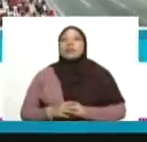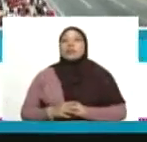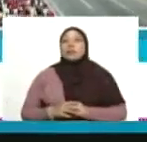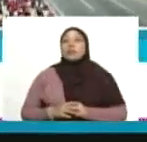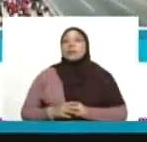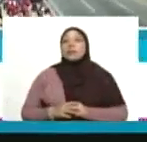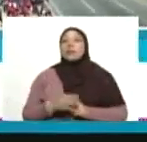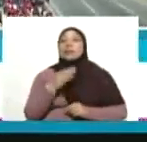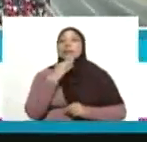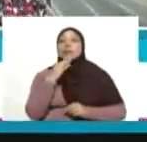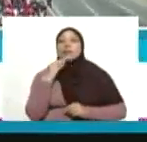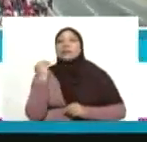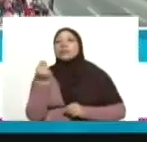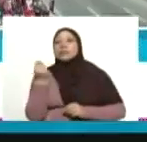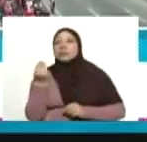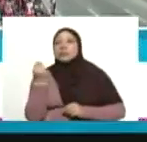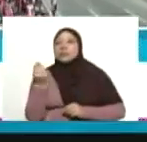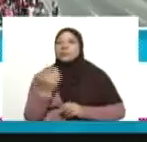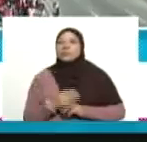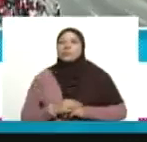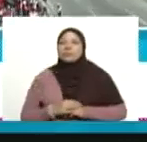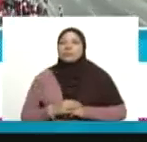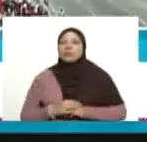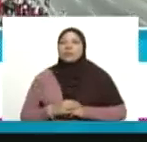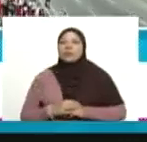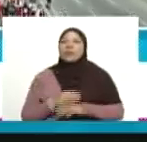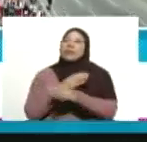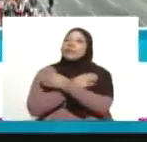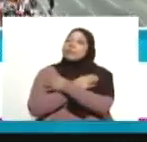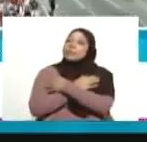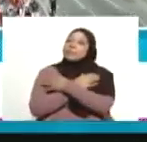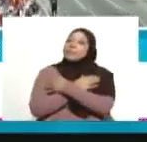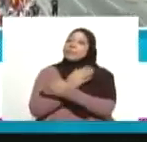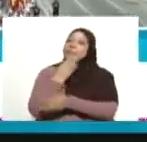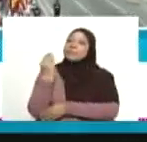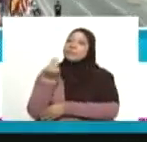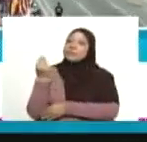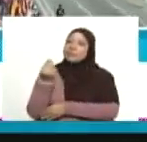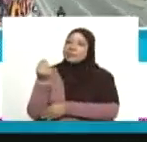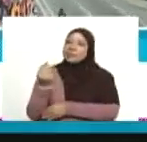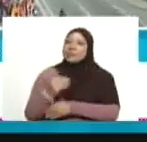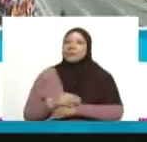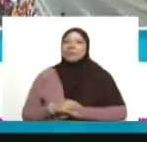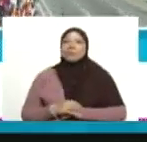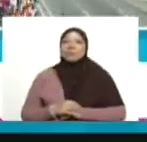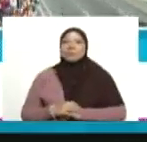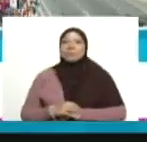la conducción, las riendas del país. Felicitaciones a la juventud.